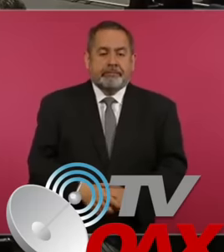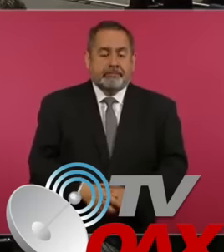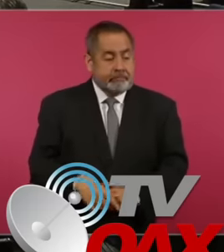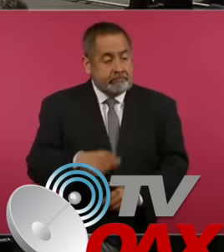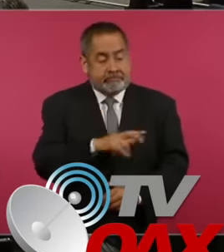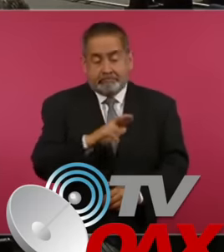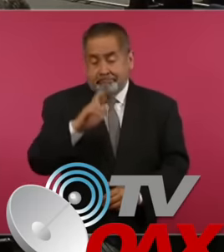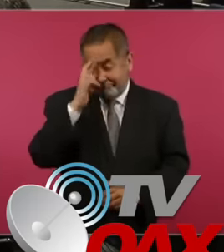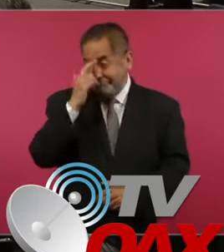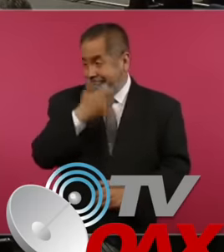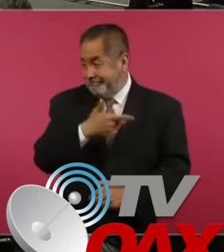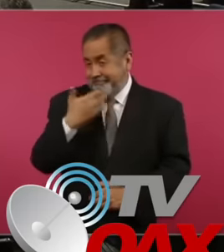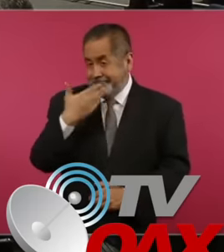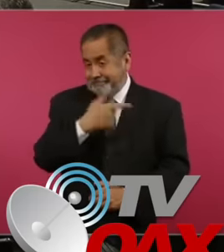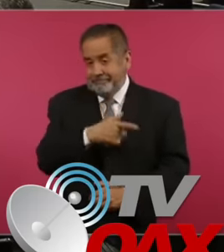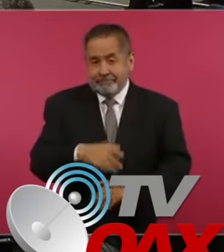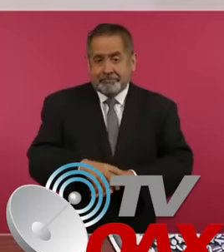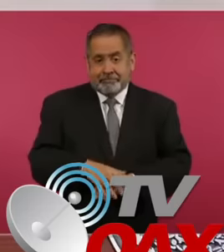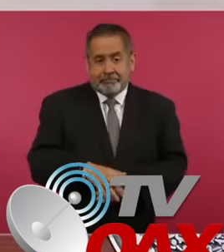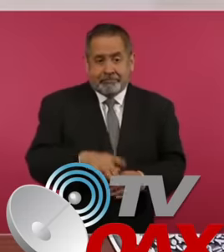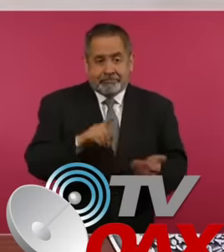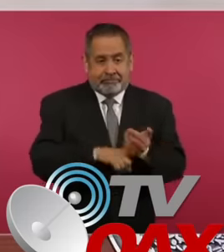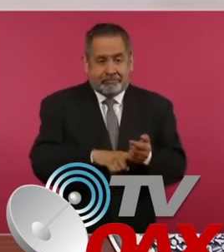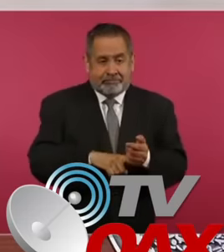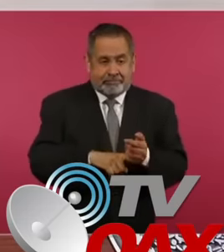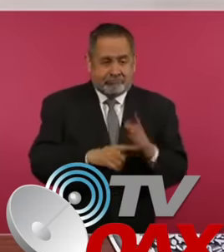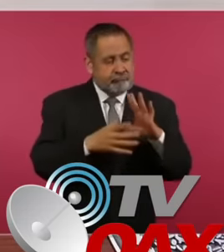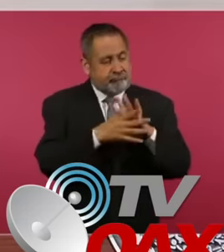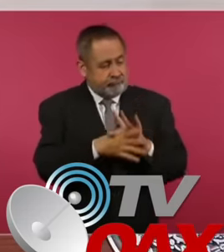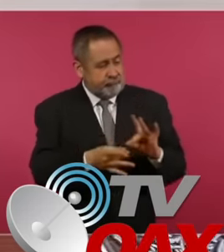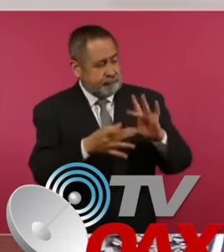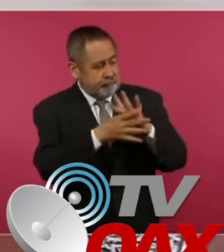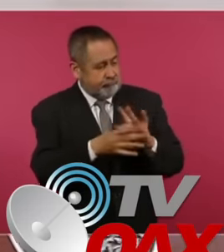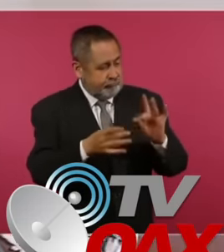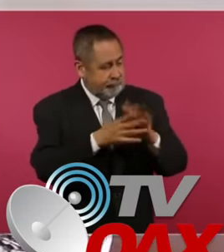que tiene bastante capacidad de convencer.